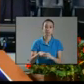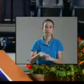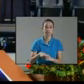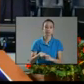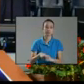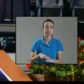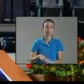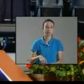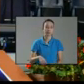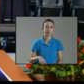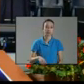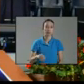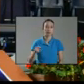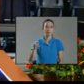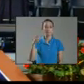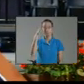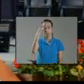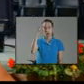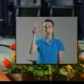No está mal, ¿eh?